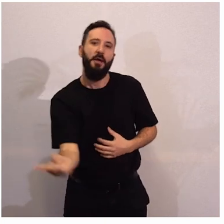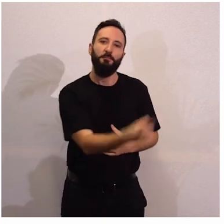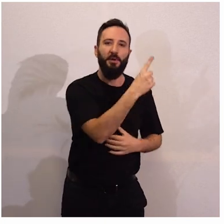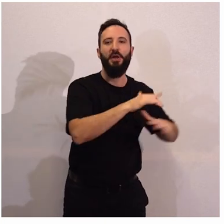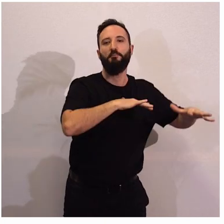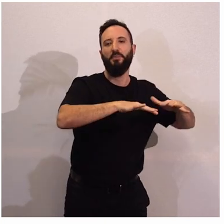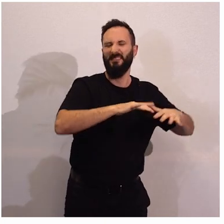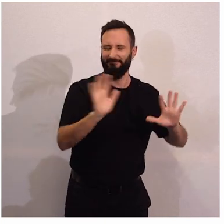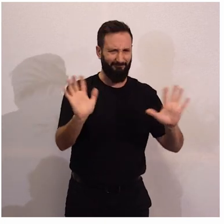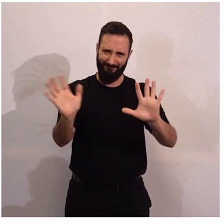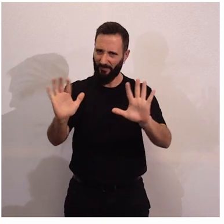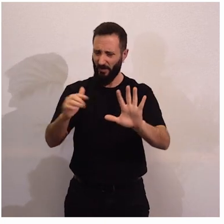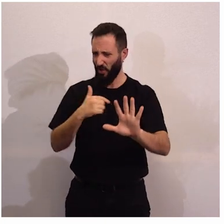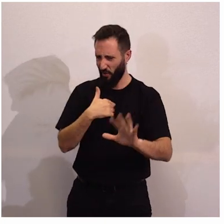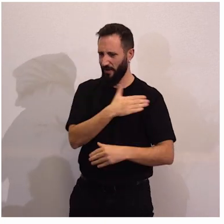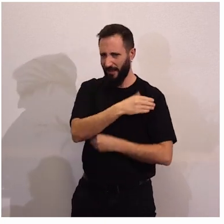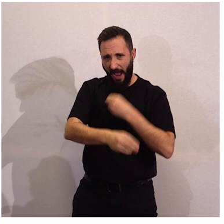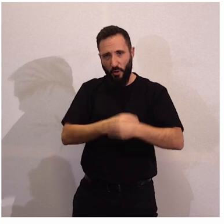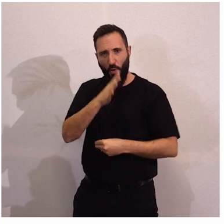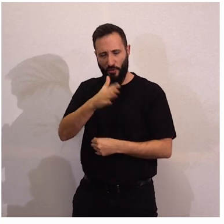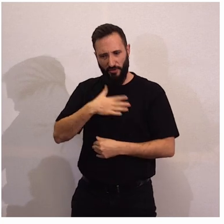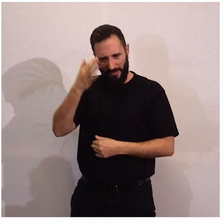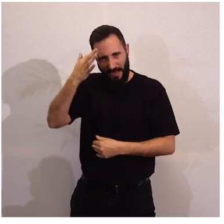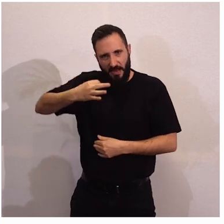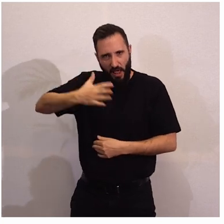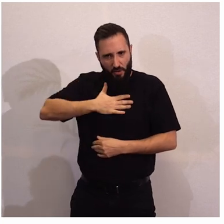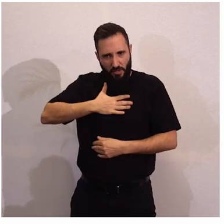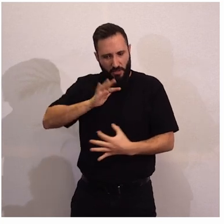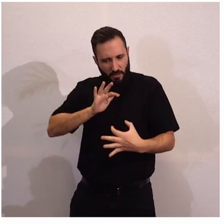hacer esto. No, lo hago porque creo en ello y porque